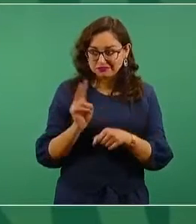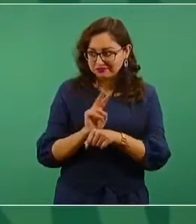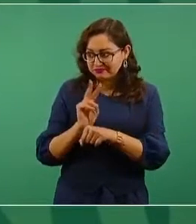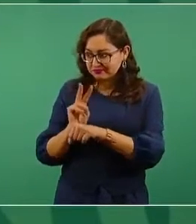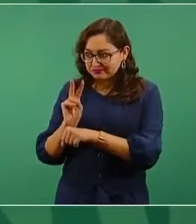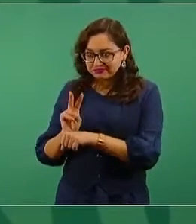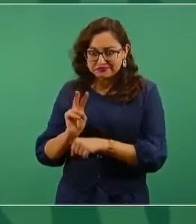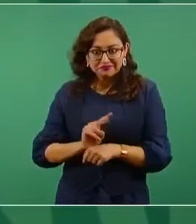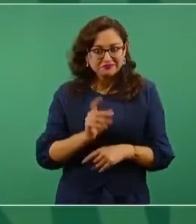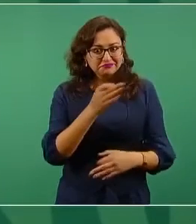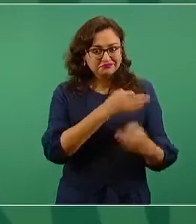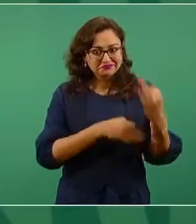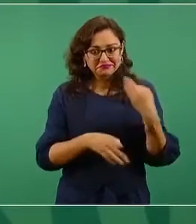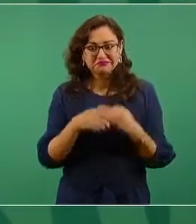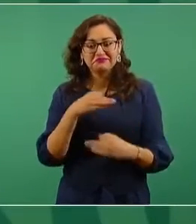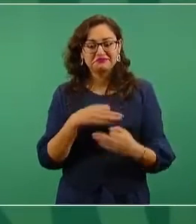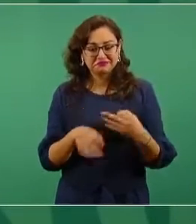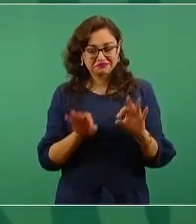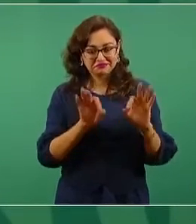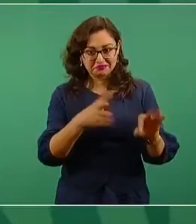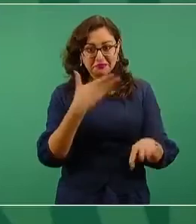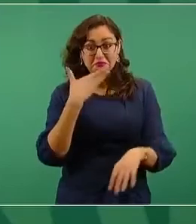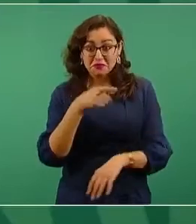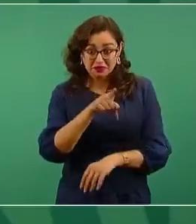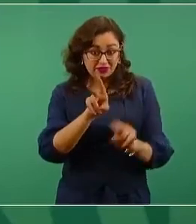Pemex. Esta empresa